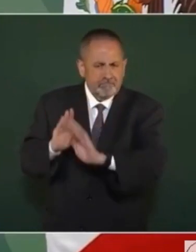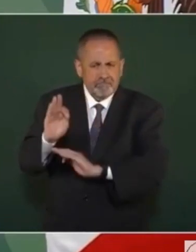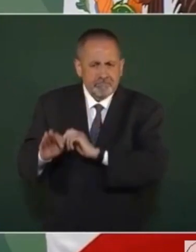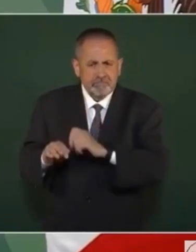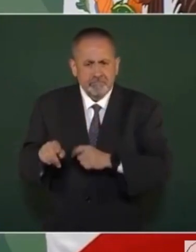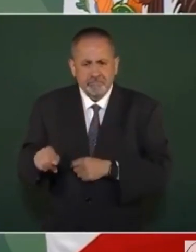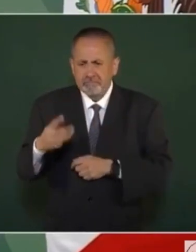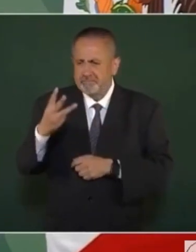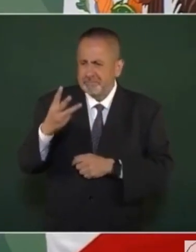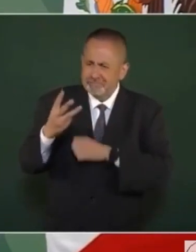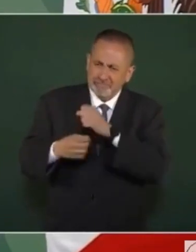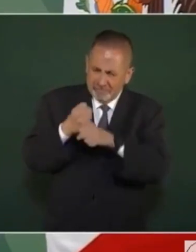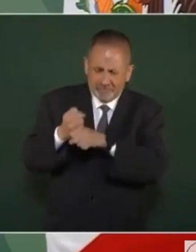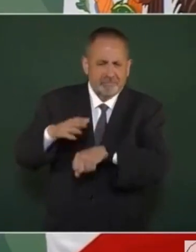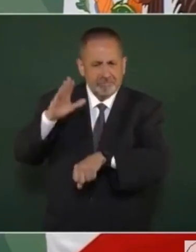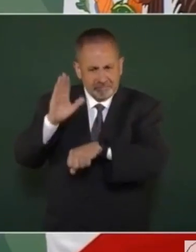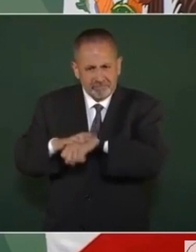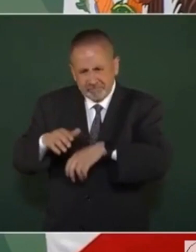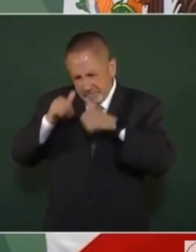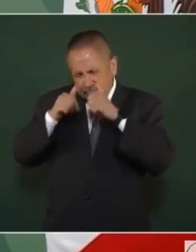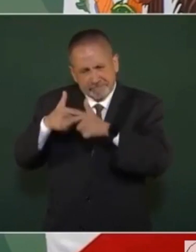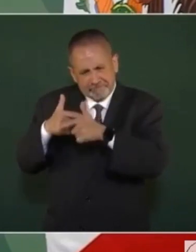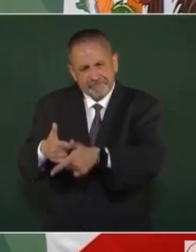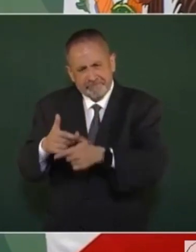cuando menos 3 años más?